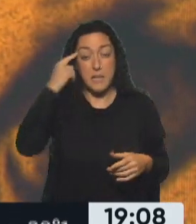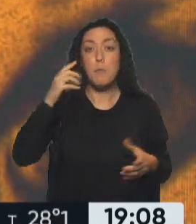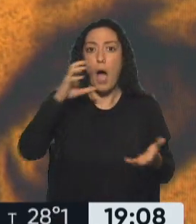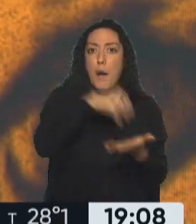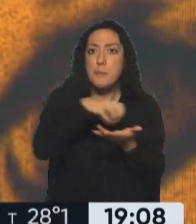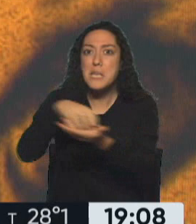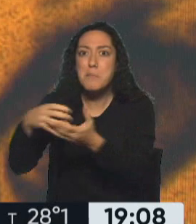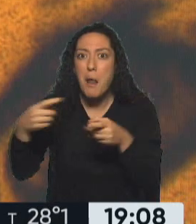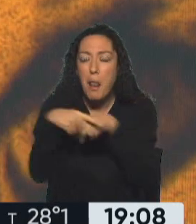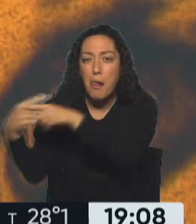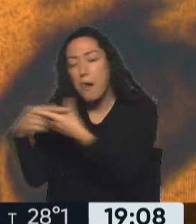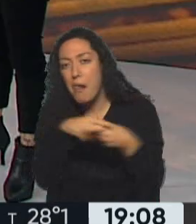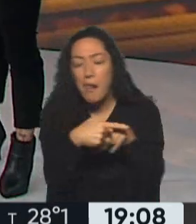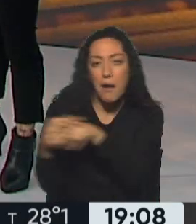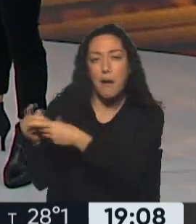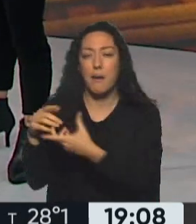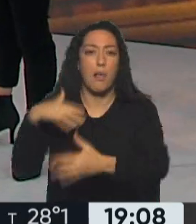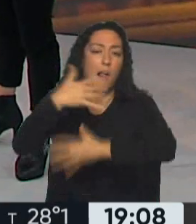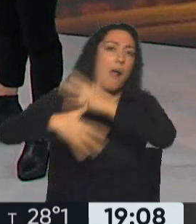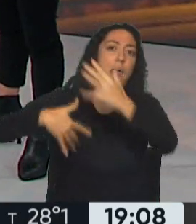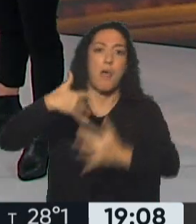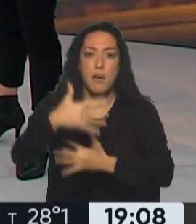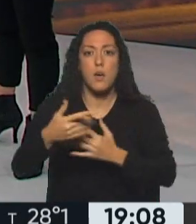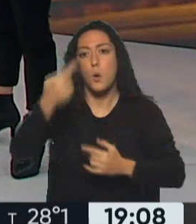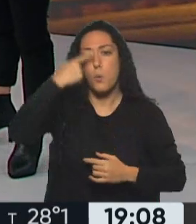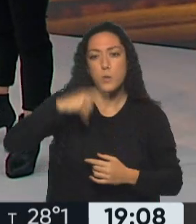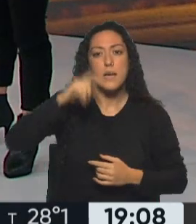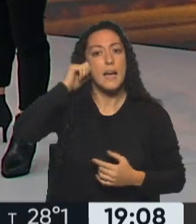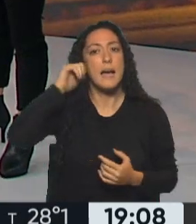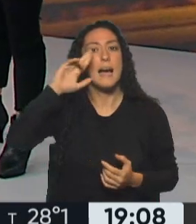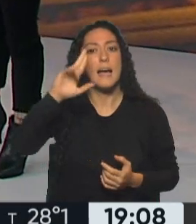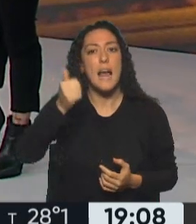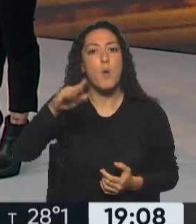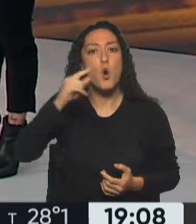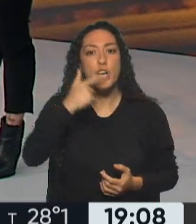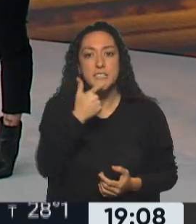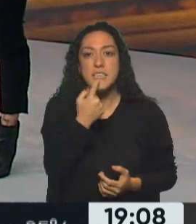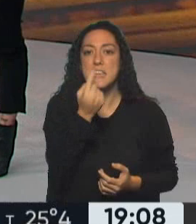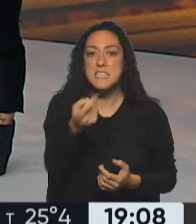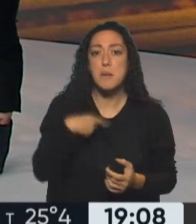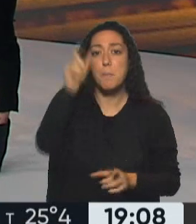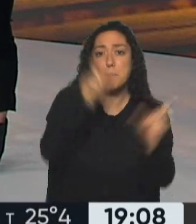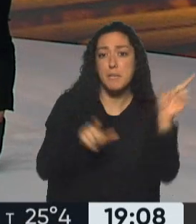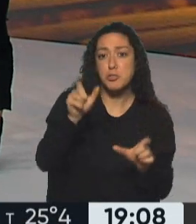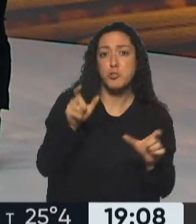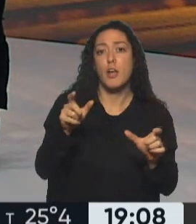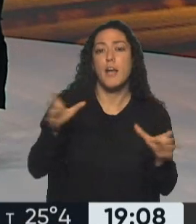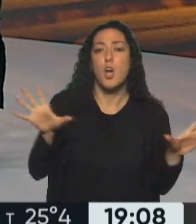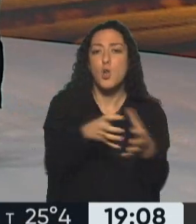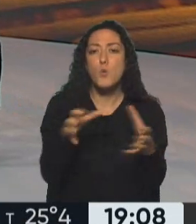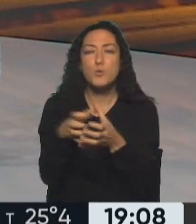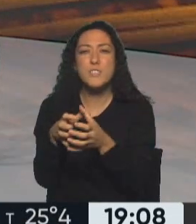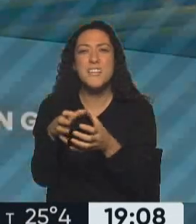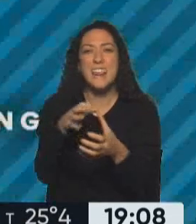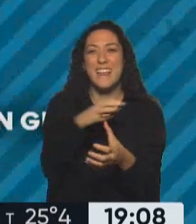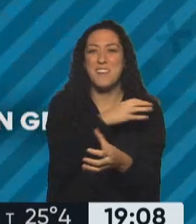comienza a anudarse, valga la redundancia allí. Y cerramos con Grabois, dice, ¿no? A los que les interesa el tema de la lucha de clases,